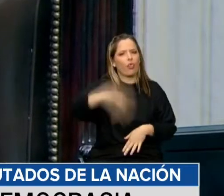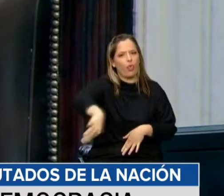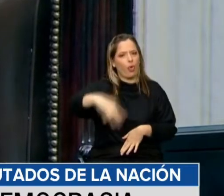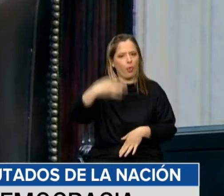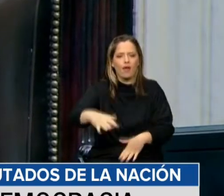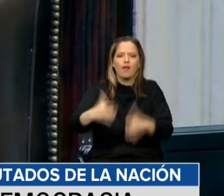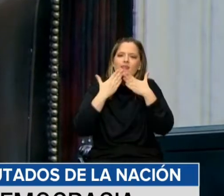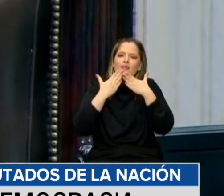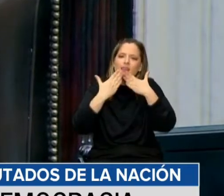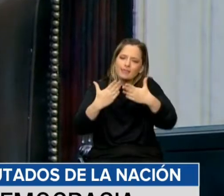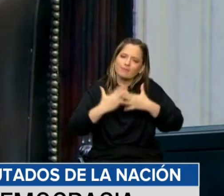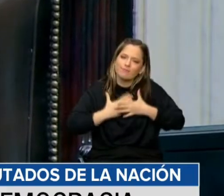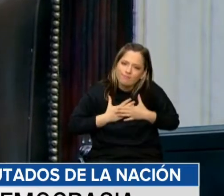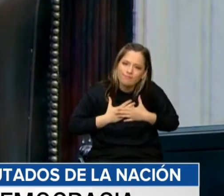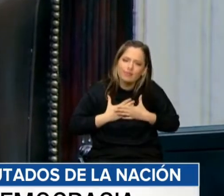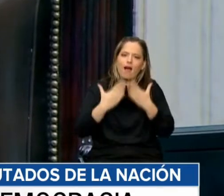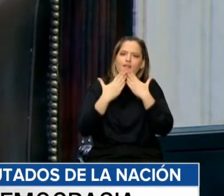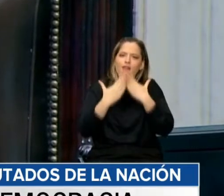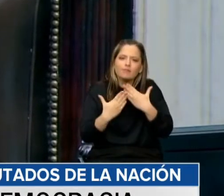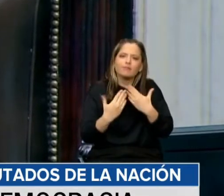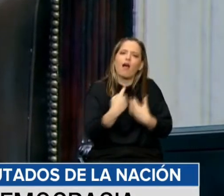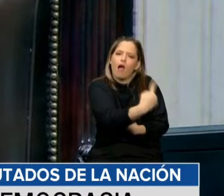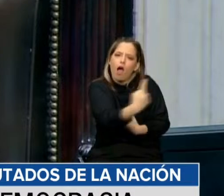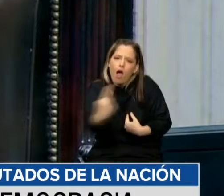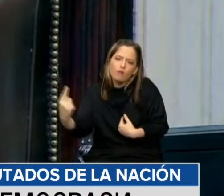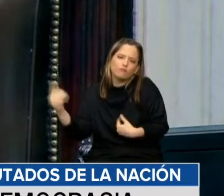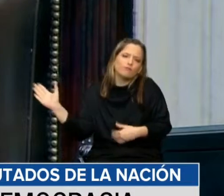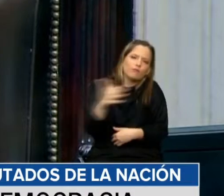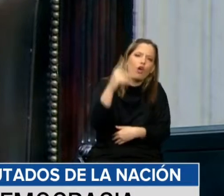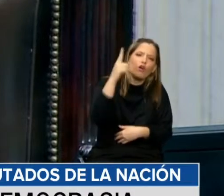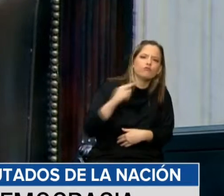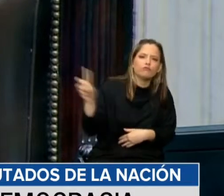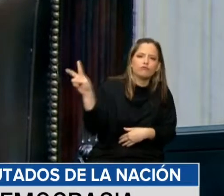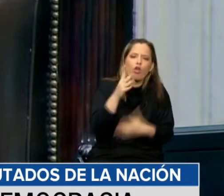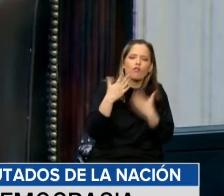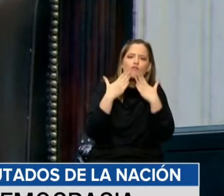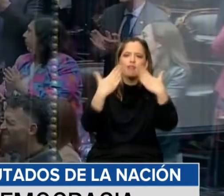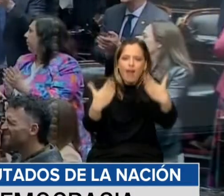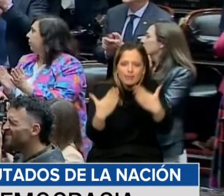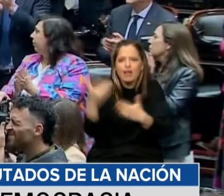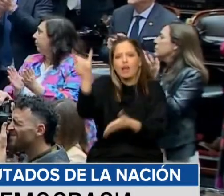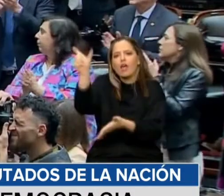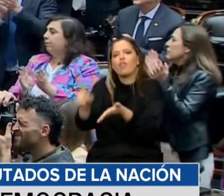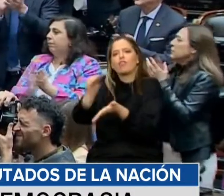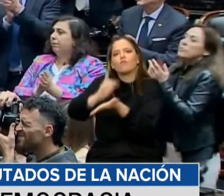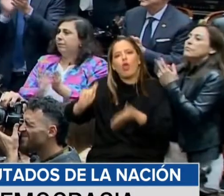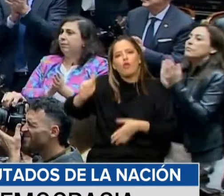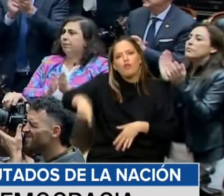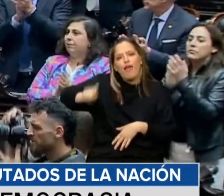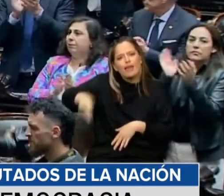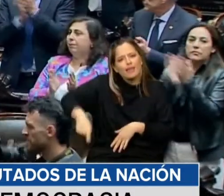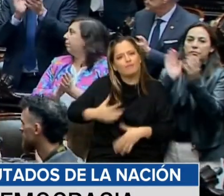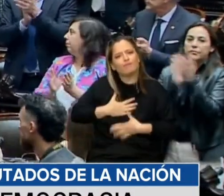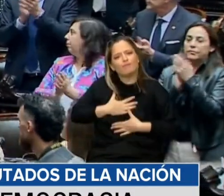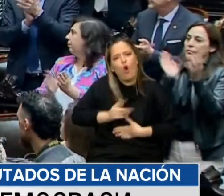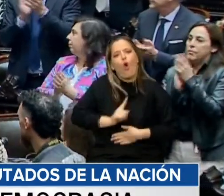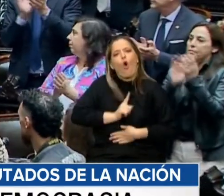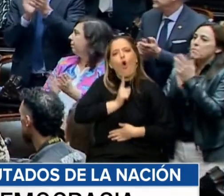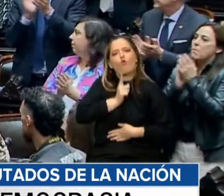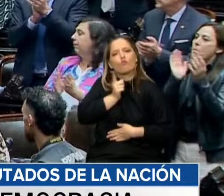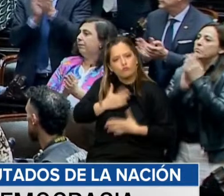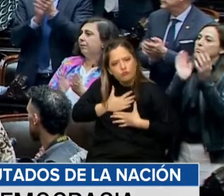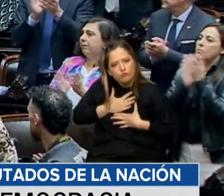Gracias de corazón a todos y a todas. Diputado Negri, un orgullo haber construido con